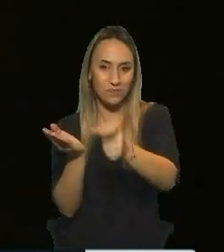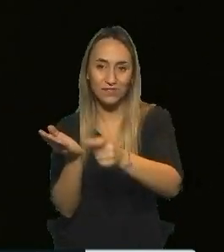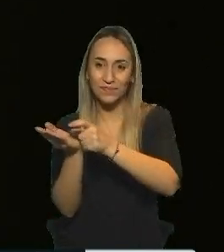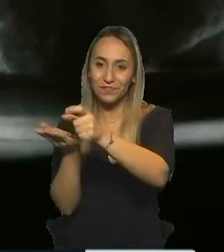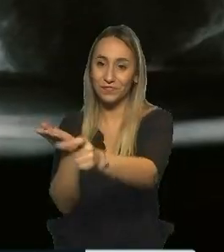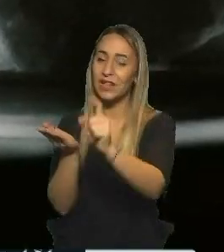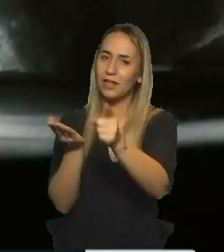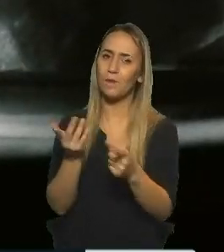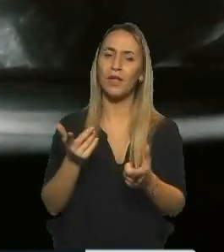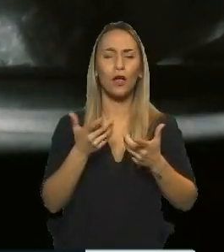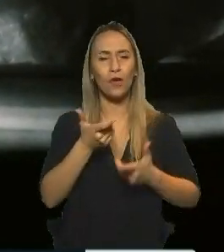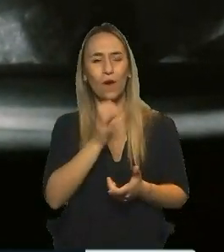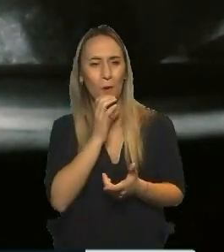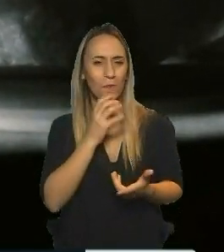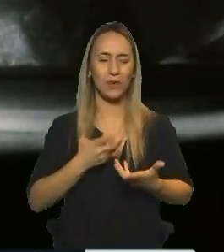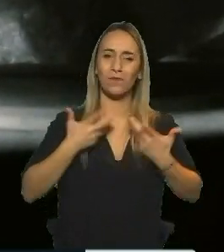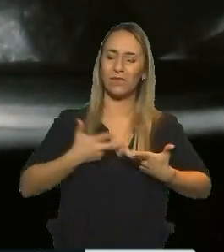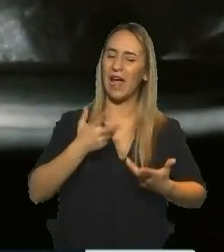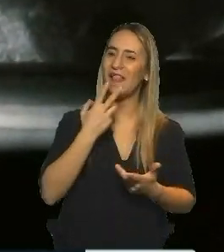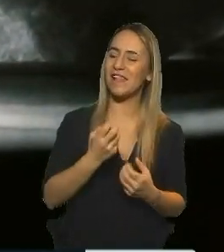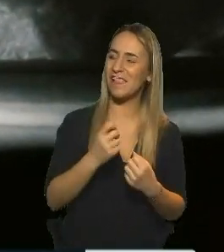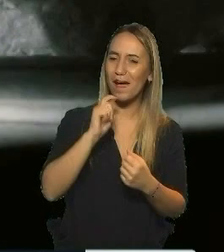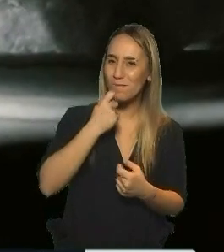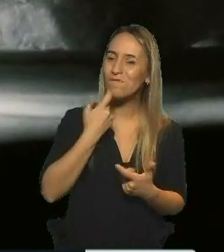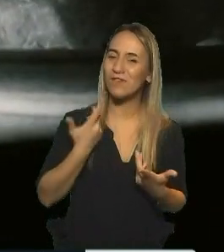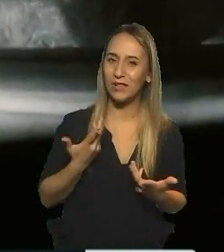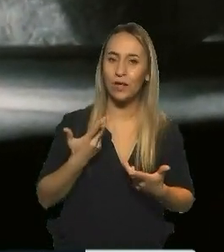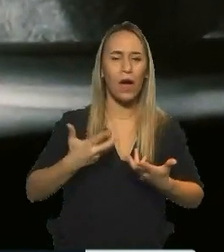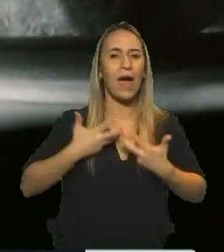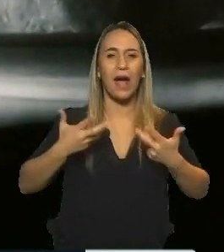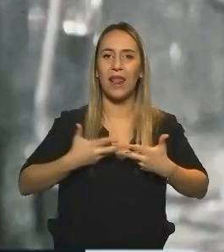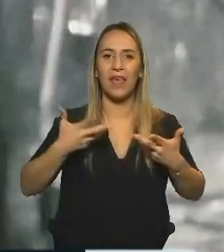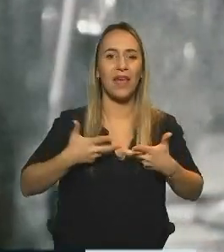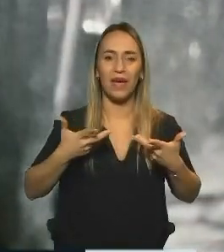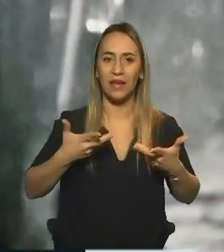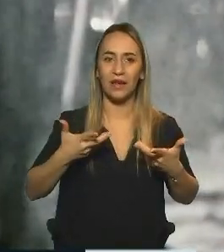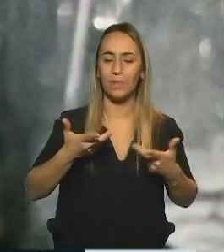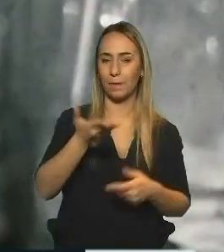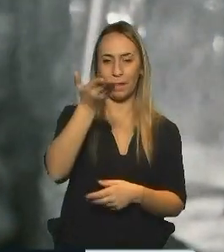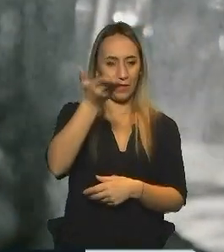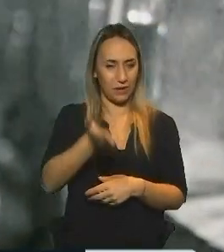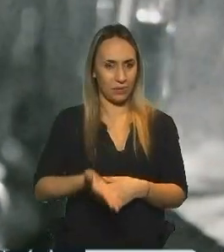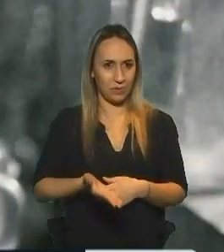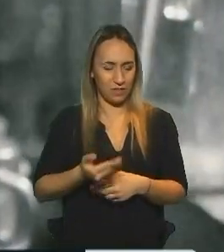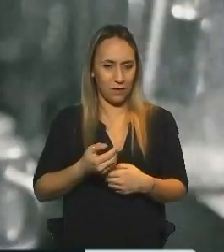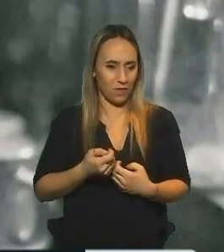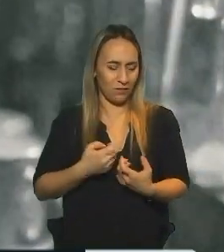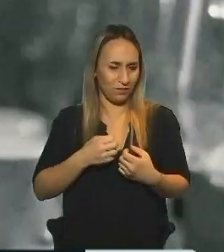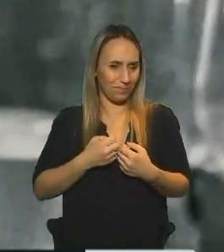vibra, porque era una persona muy alegre, una persona que transmitía